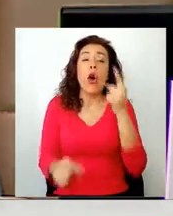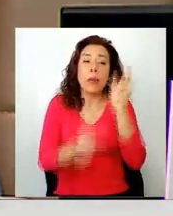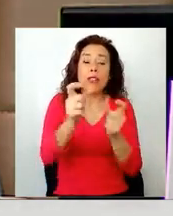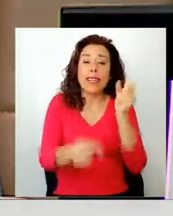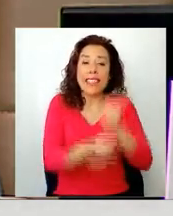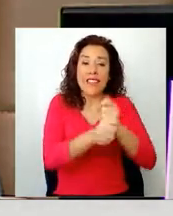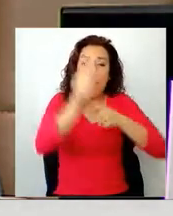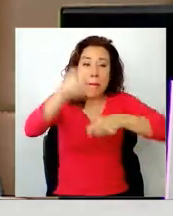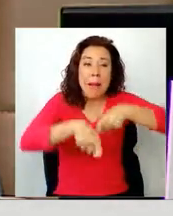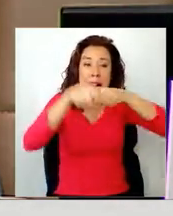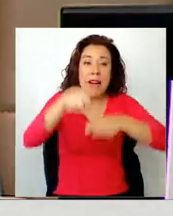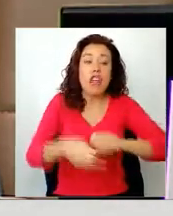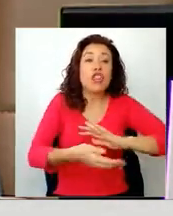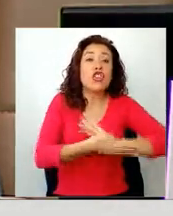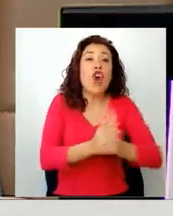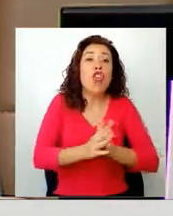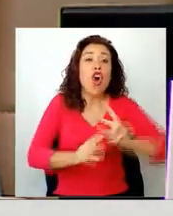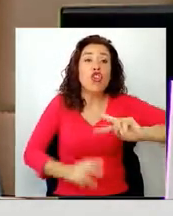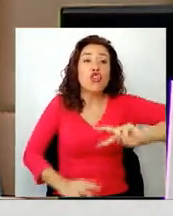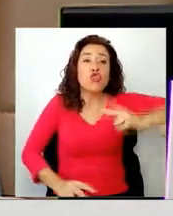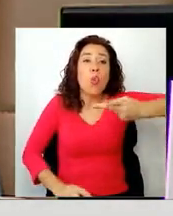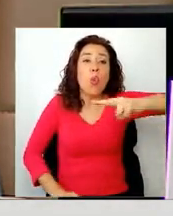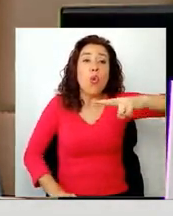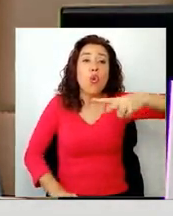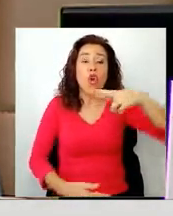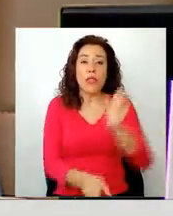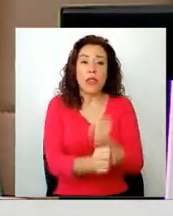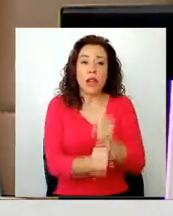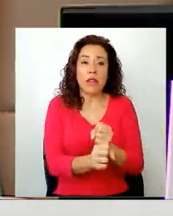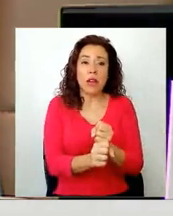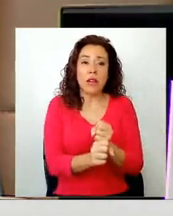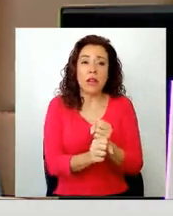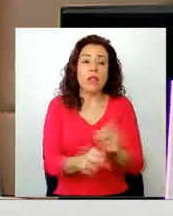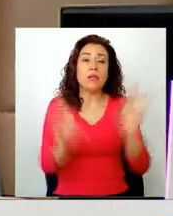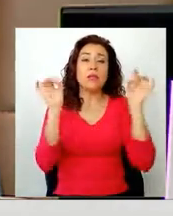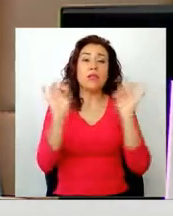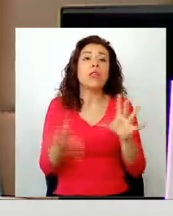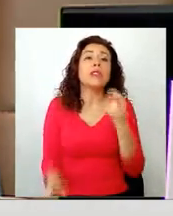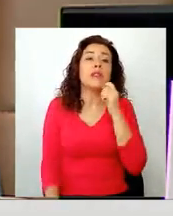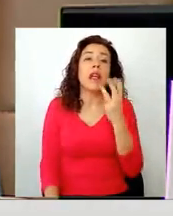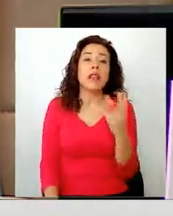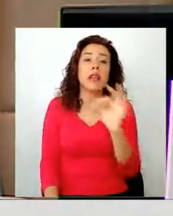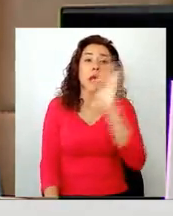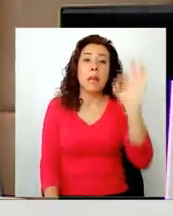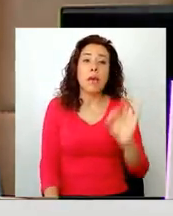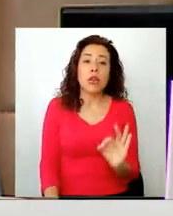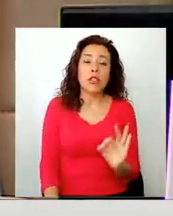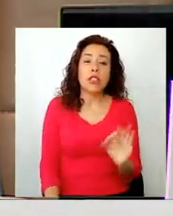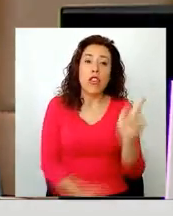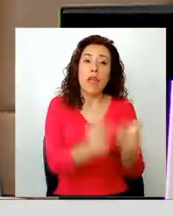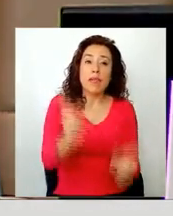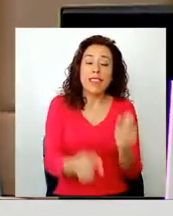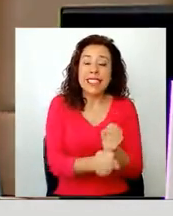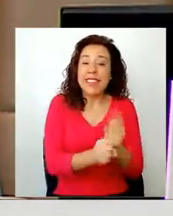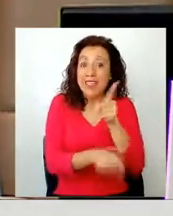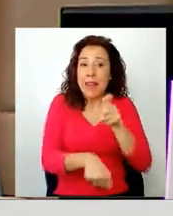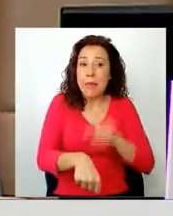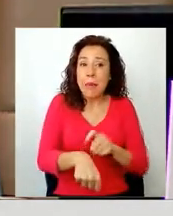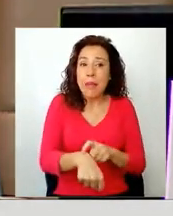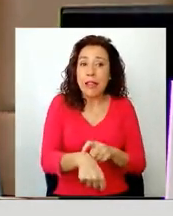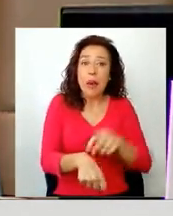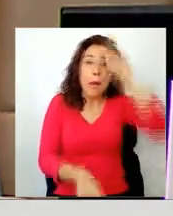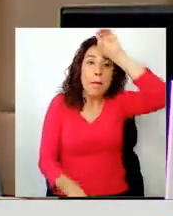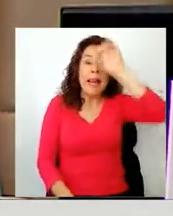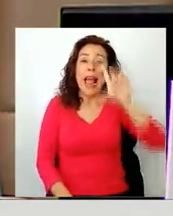turno de trabajo eso marcaba el 30% de los trabajadores que habían en ese en la mina el teniente